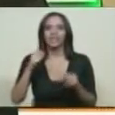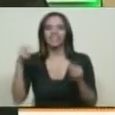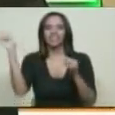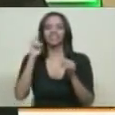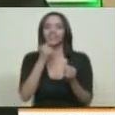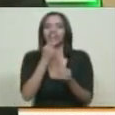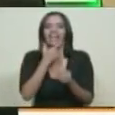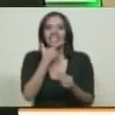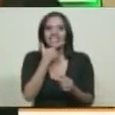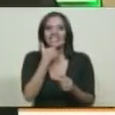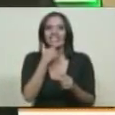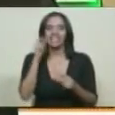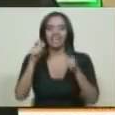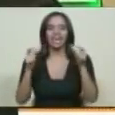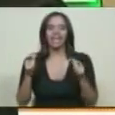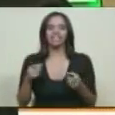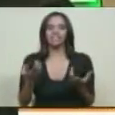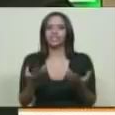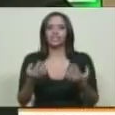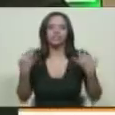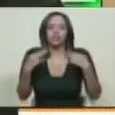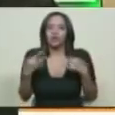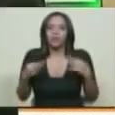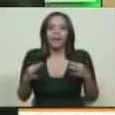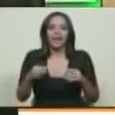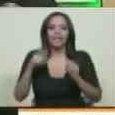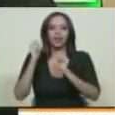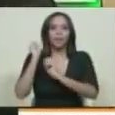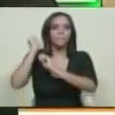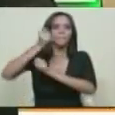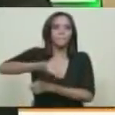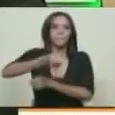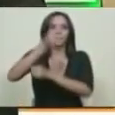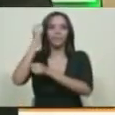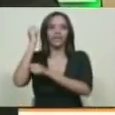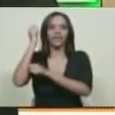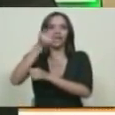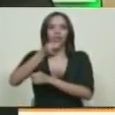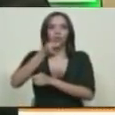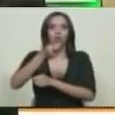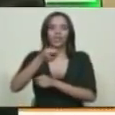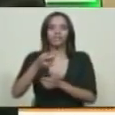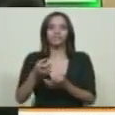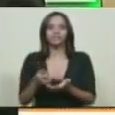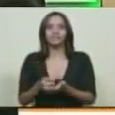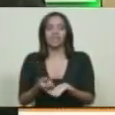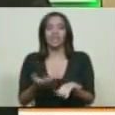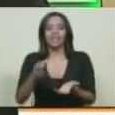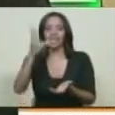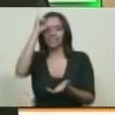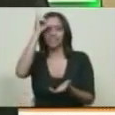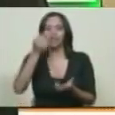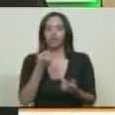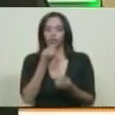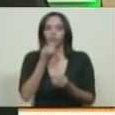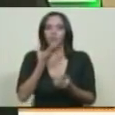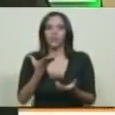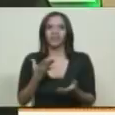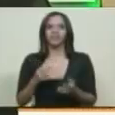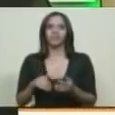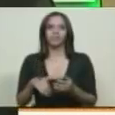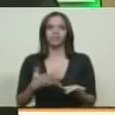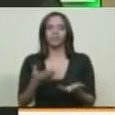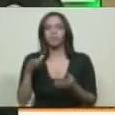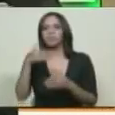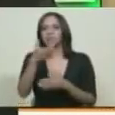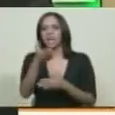esa Venezuela de la gente humilde, que los pescadores, de la gente que vive en Chichiriviche, es un privilegio poder... Un pescadito